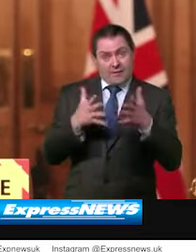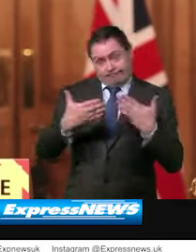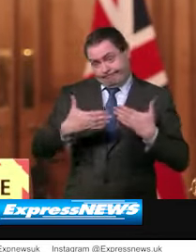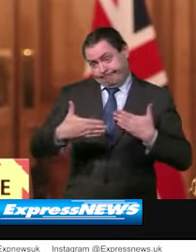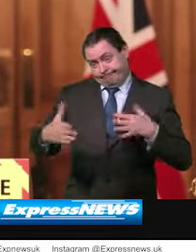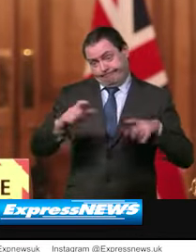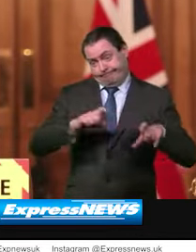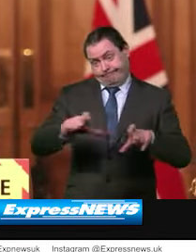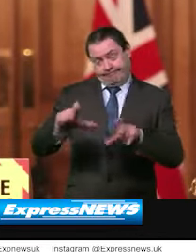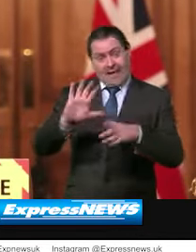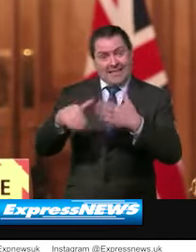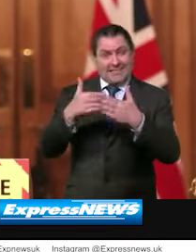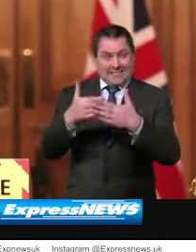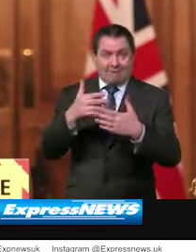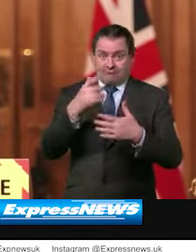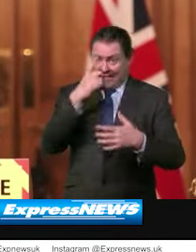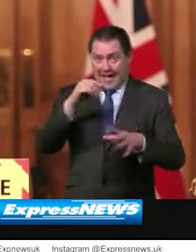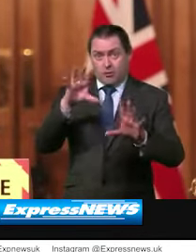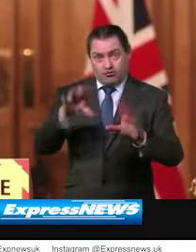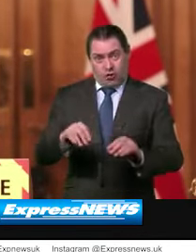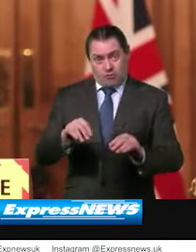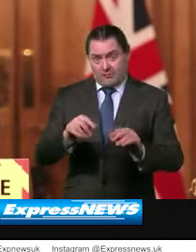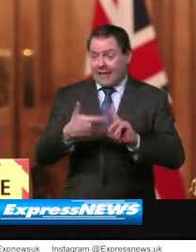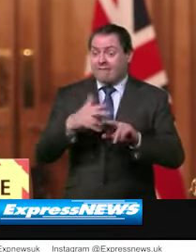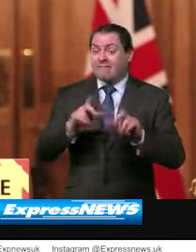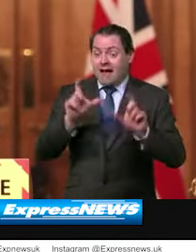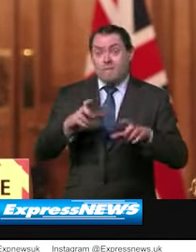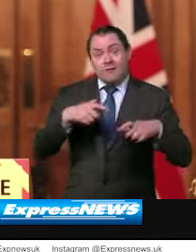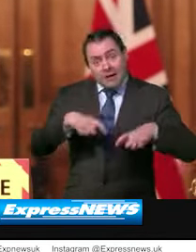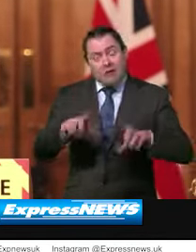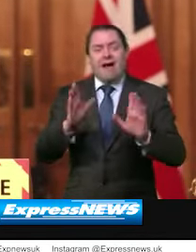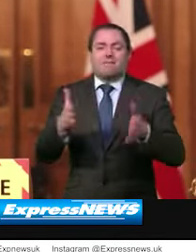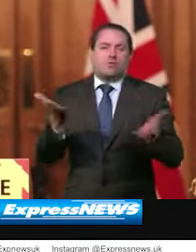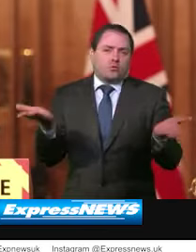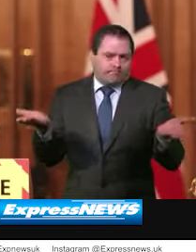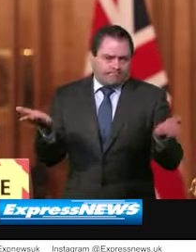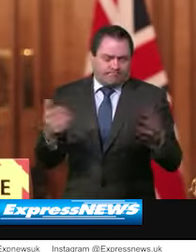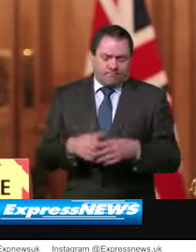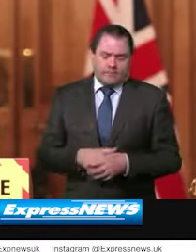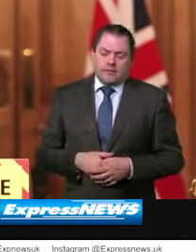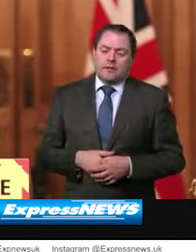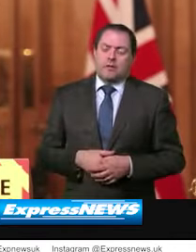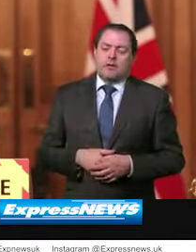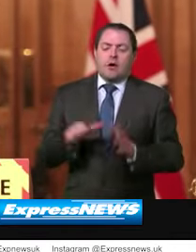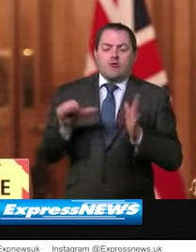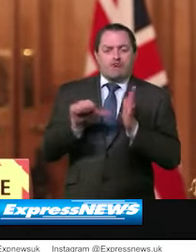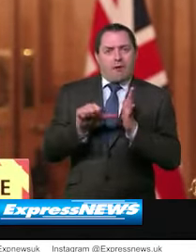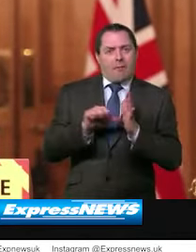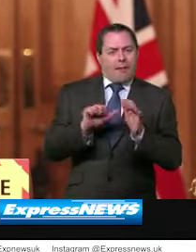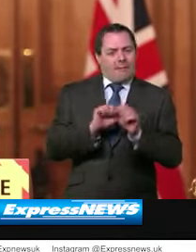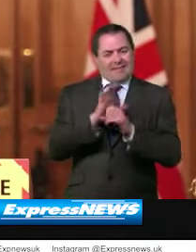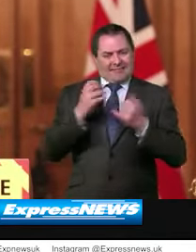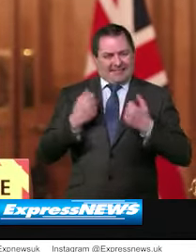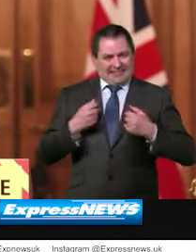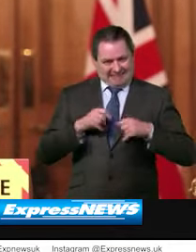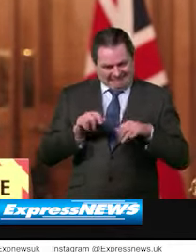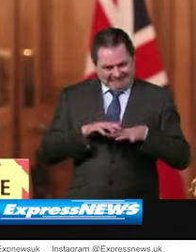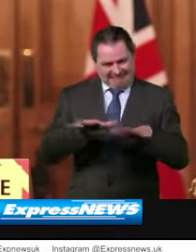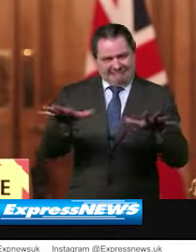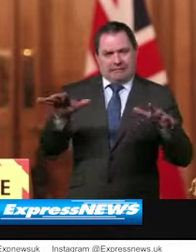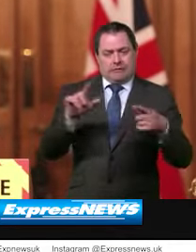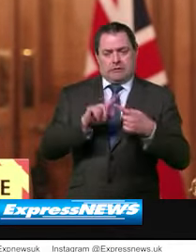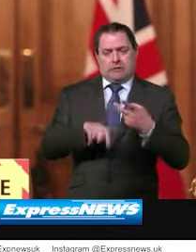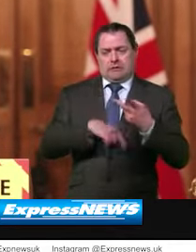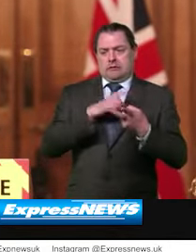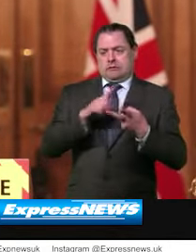pero ese nivel de apoyo sin precedentes combinado con el daño que ha causado el coronavirus ejerce con una gran presión